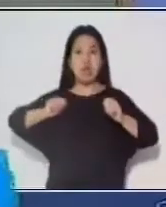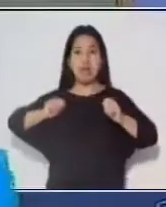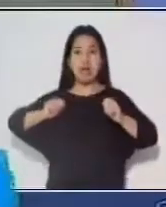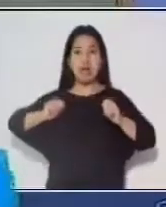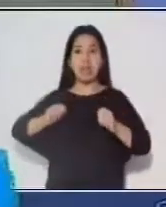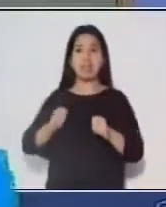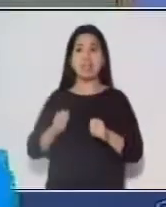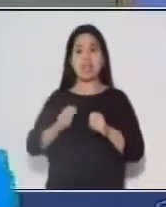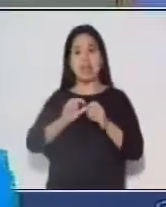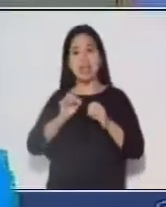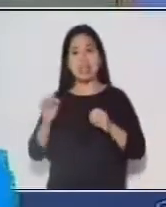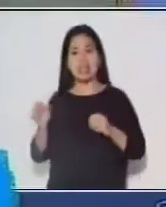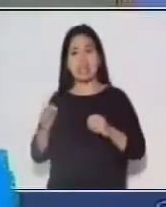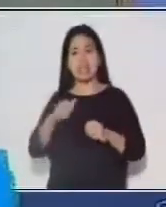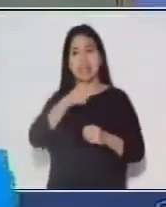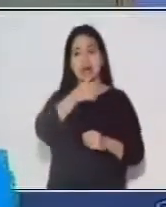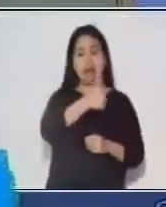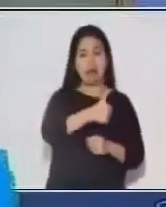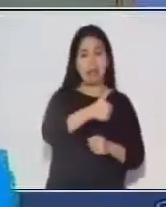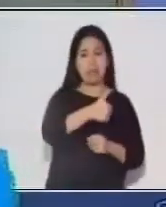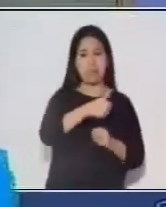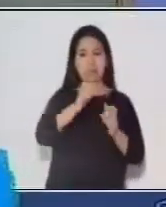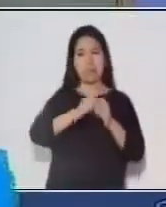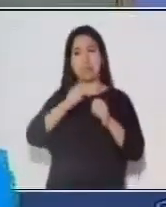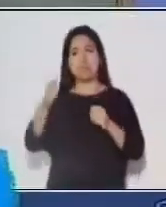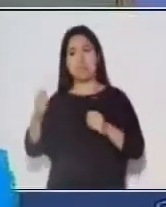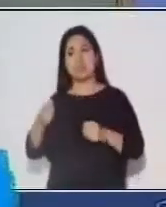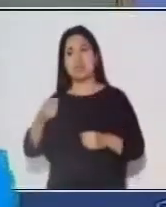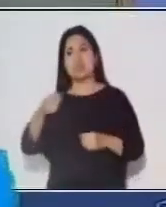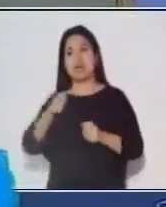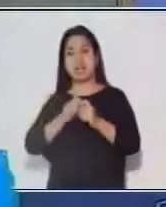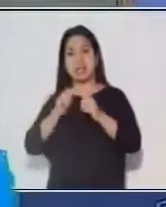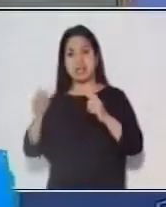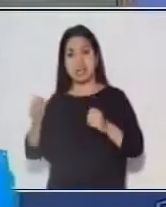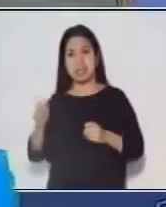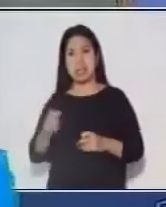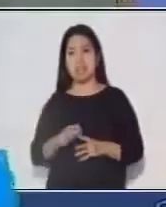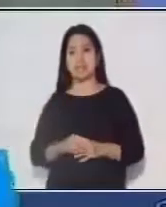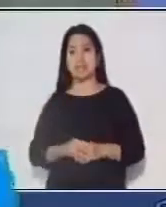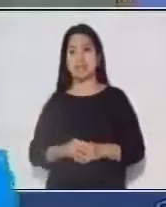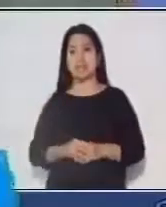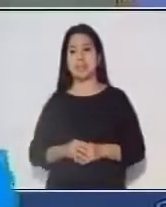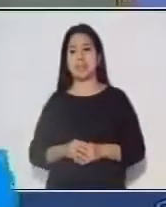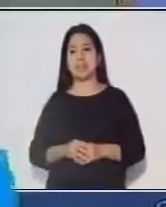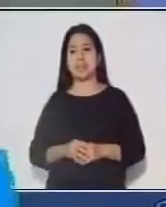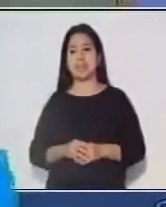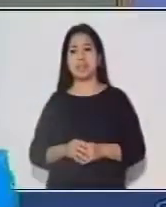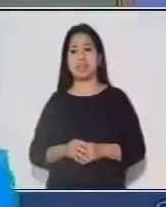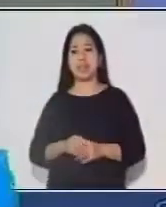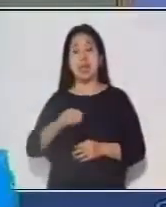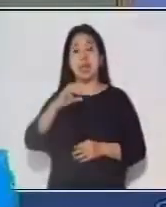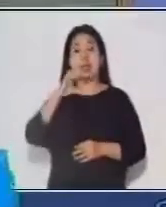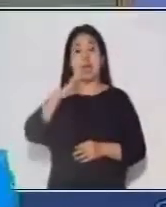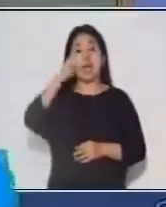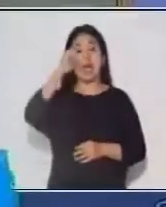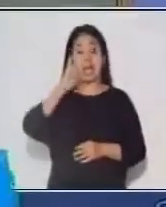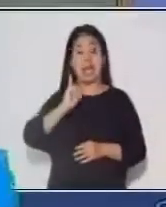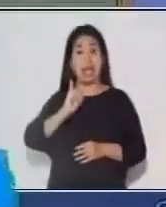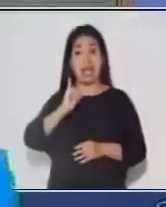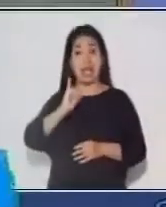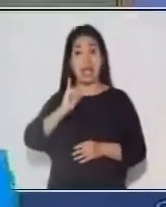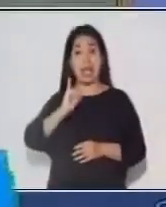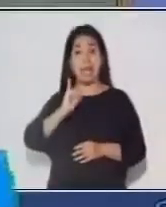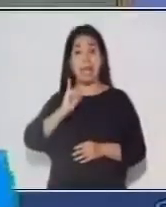A. Aquí tenemos la distancia A y aquí tenemos otra distancia A. El eje menor entonces va a